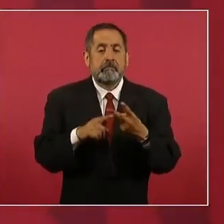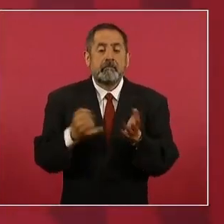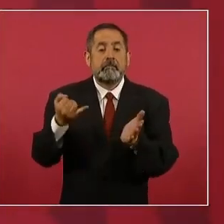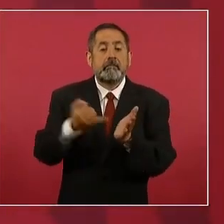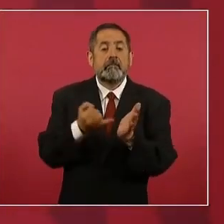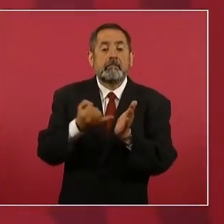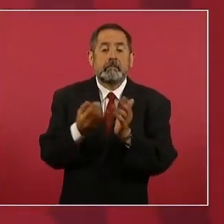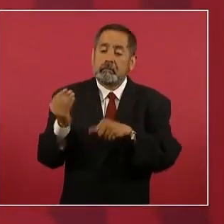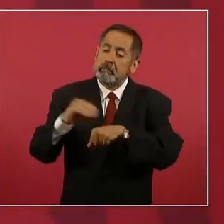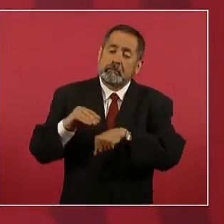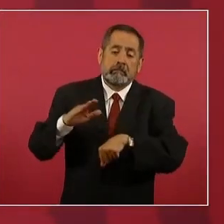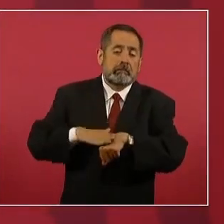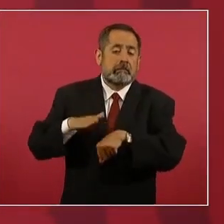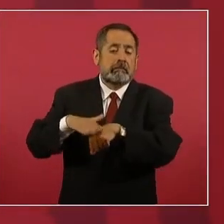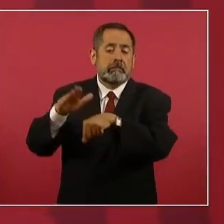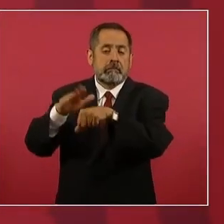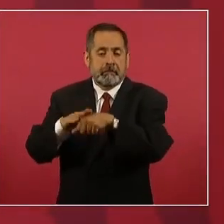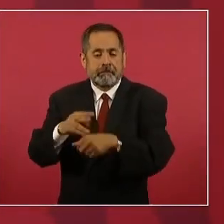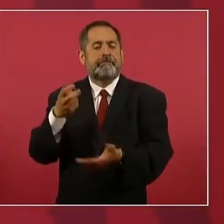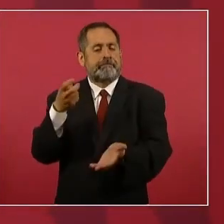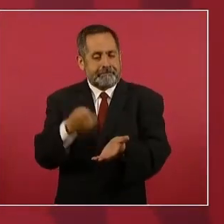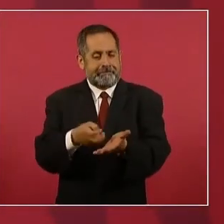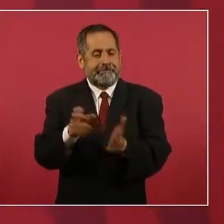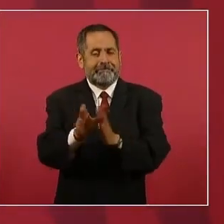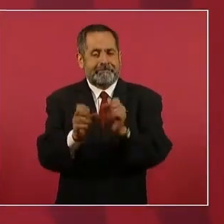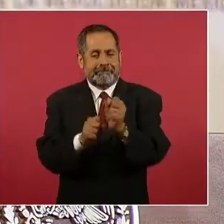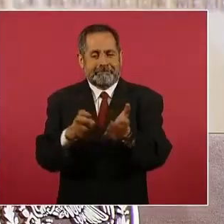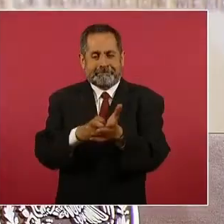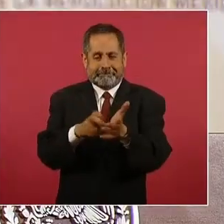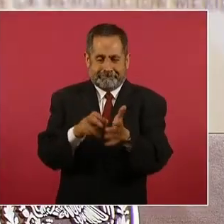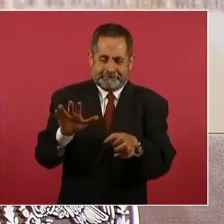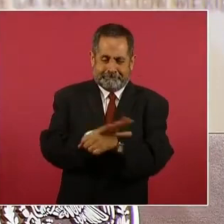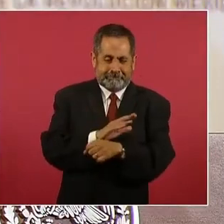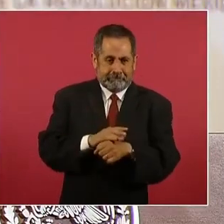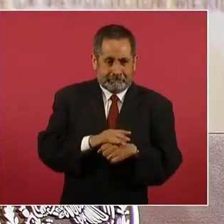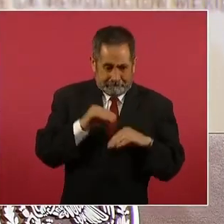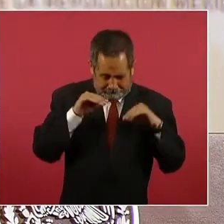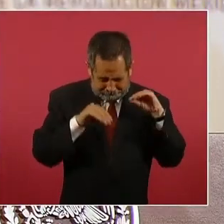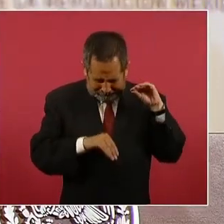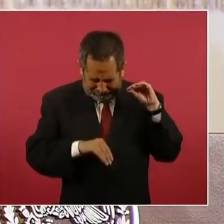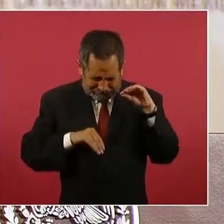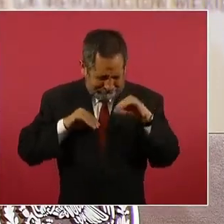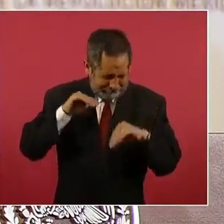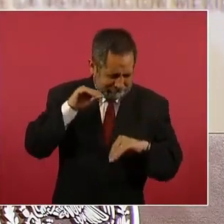impuestos para el pueblo,